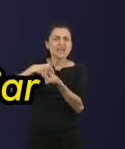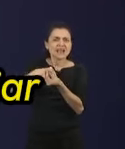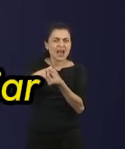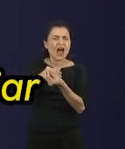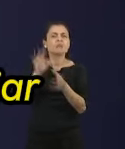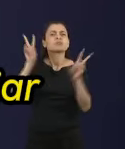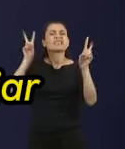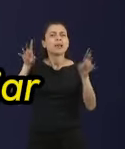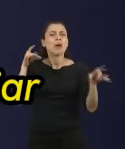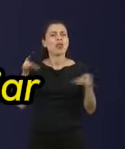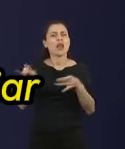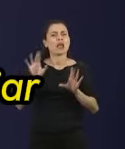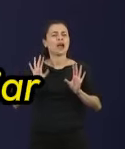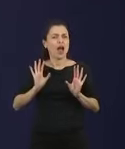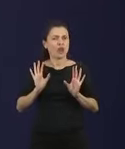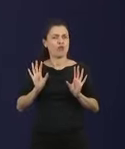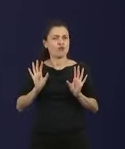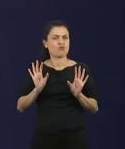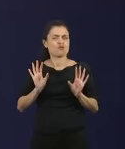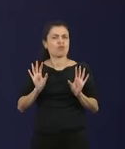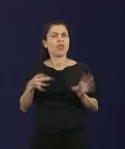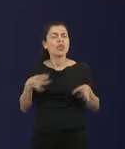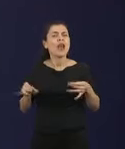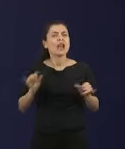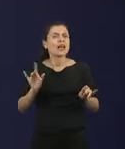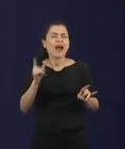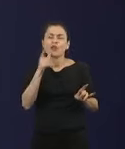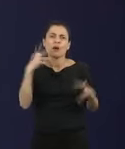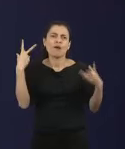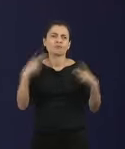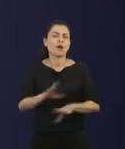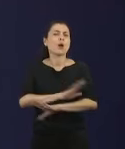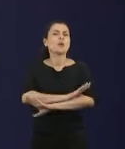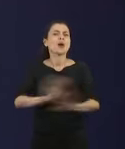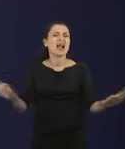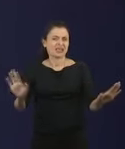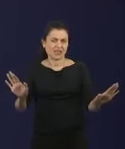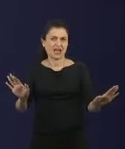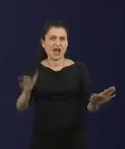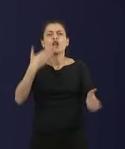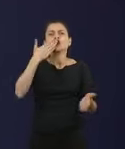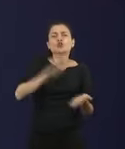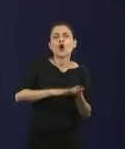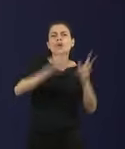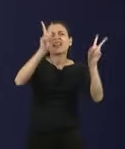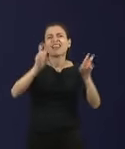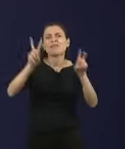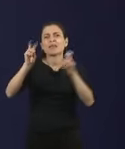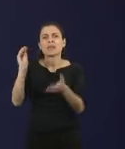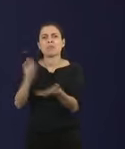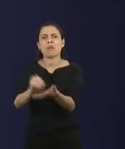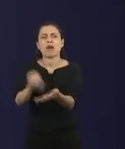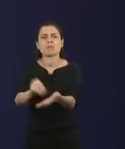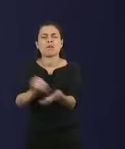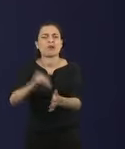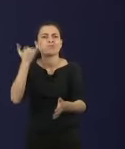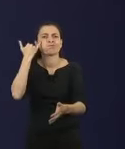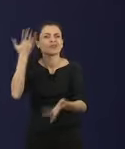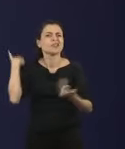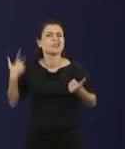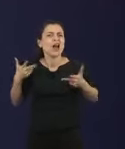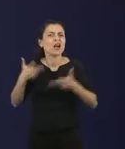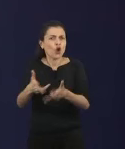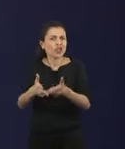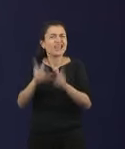familia y me parece que tenemos que dejar de eh hablar de determinadas cuestiones que ya lo dije el otro día cuando creo que